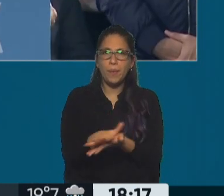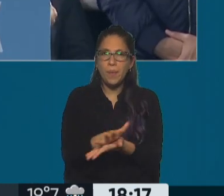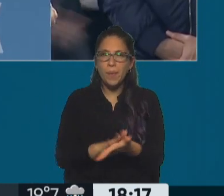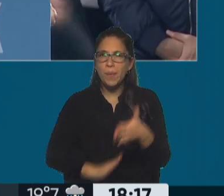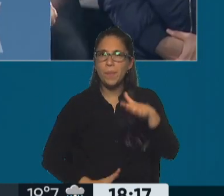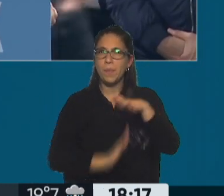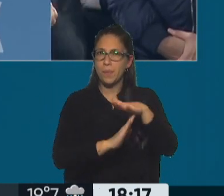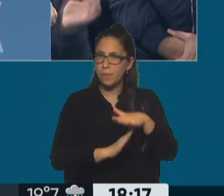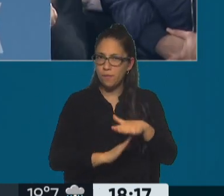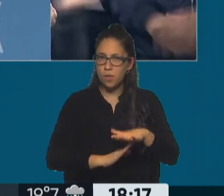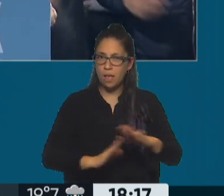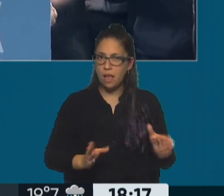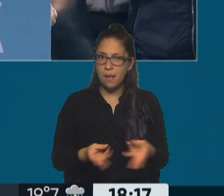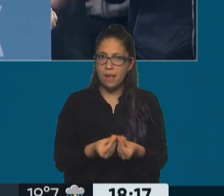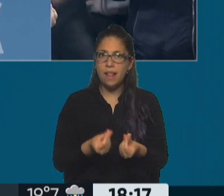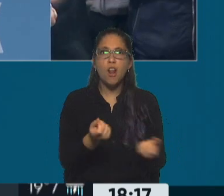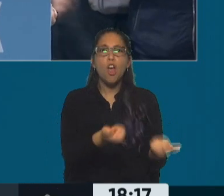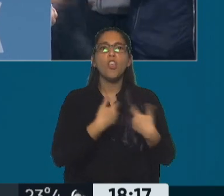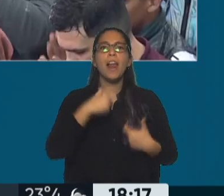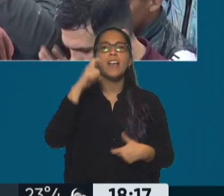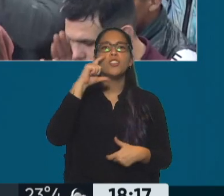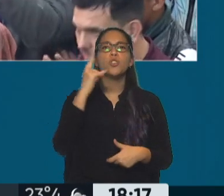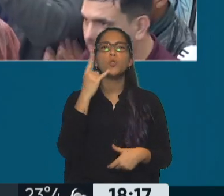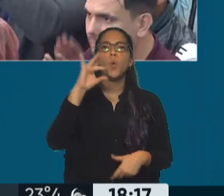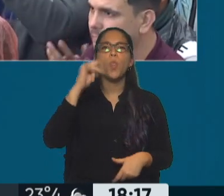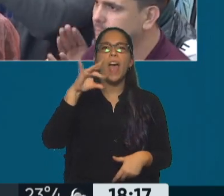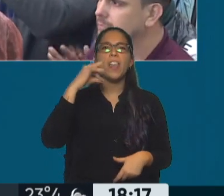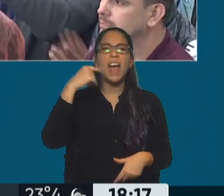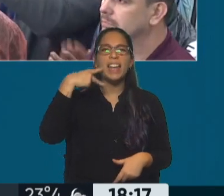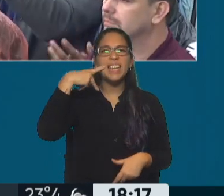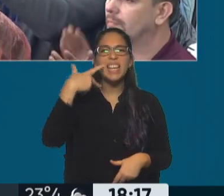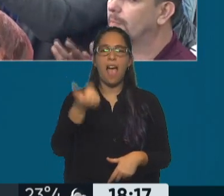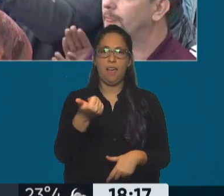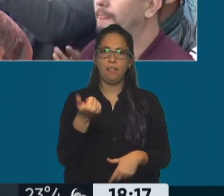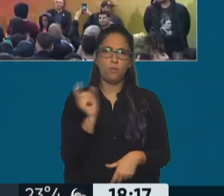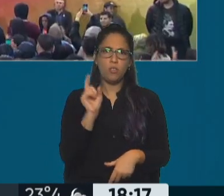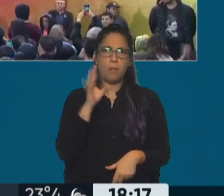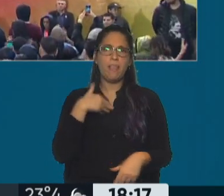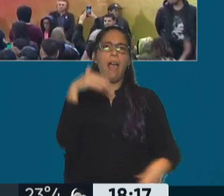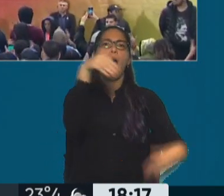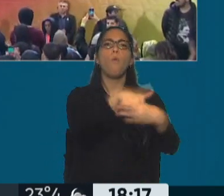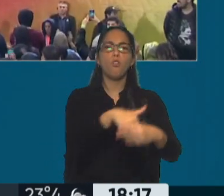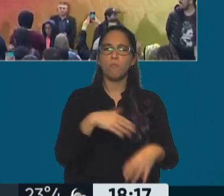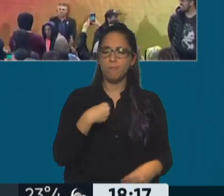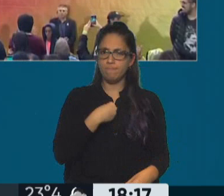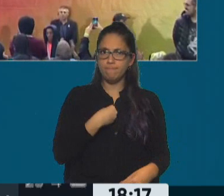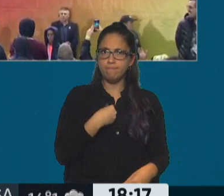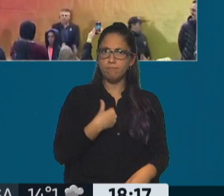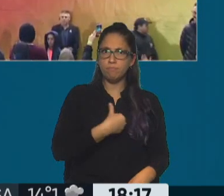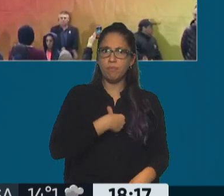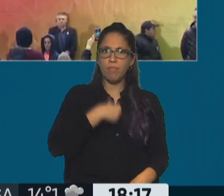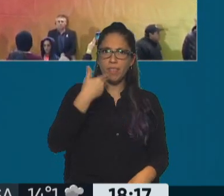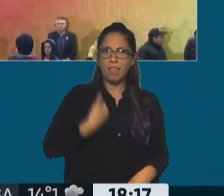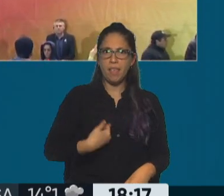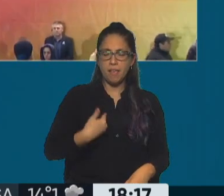celebrando 40 años, la ciudadanía, que no es solamente votar. Vamos a compartir uno de los momentos del discurso